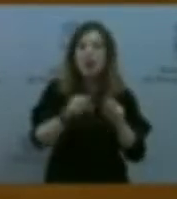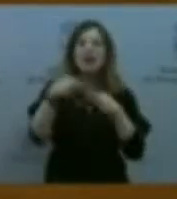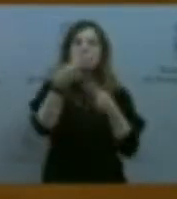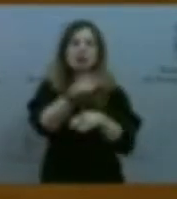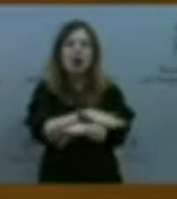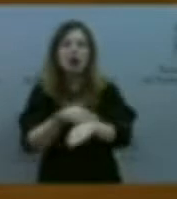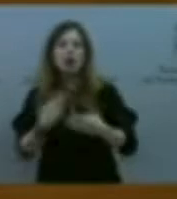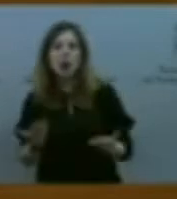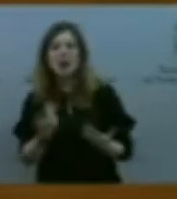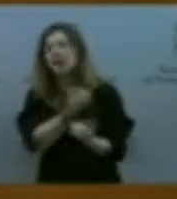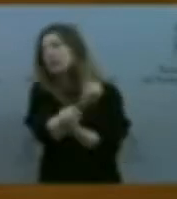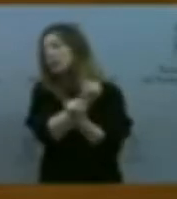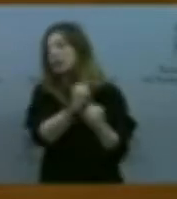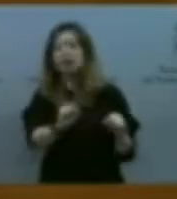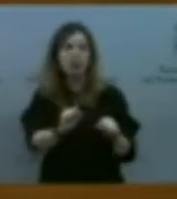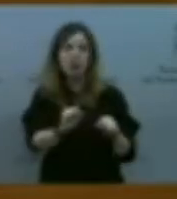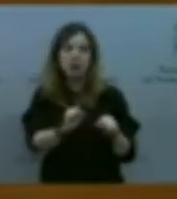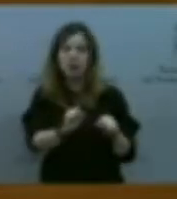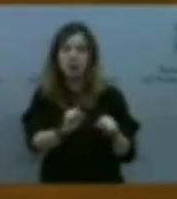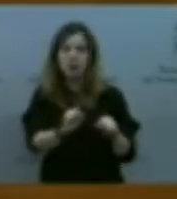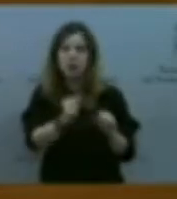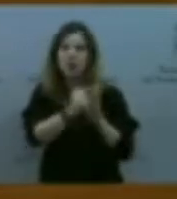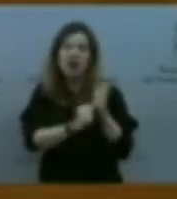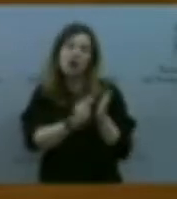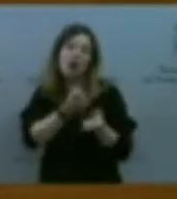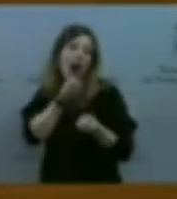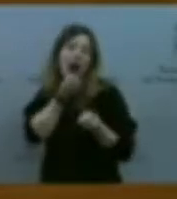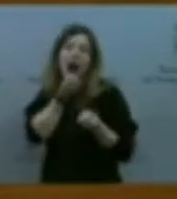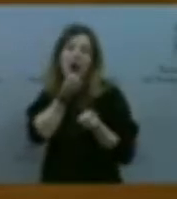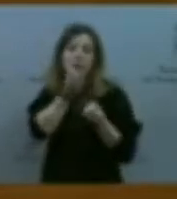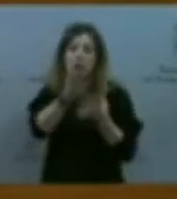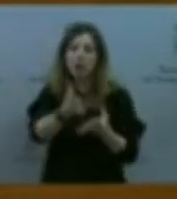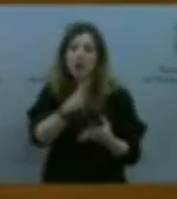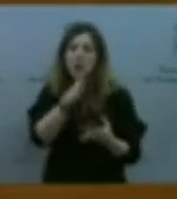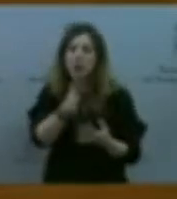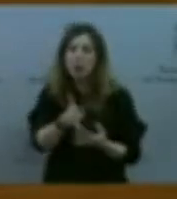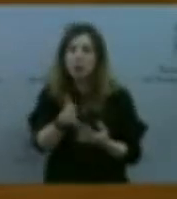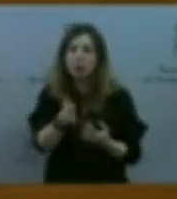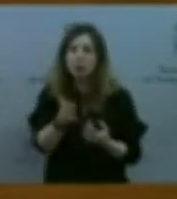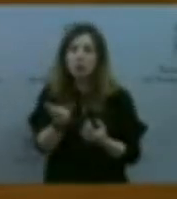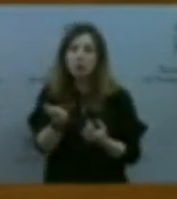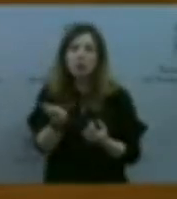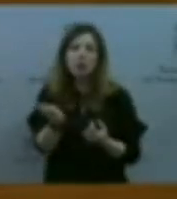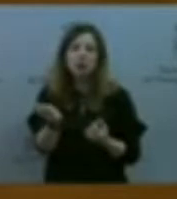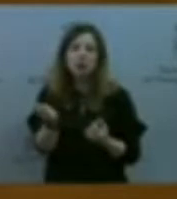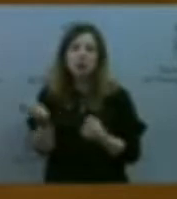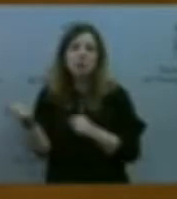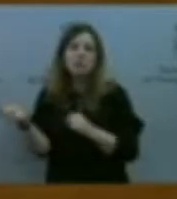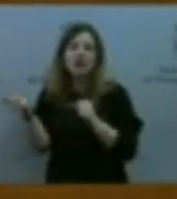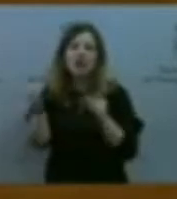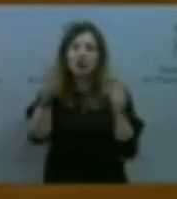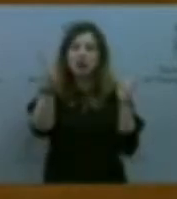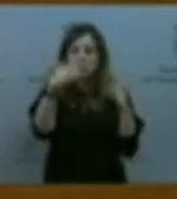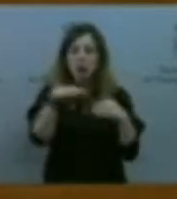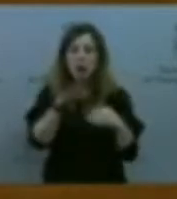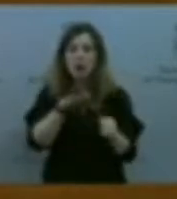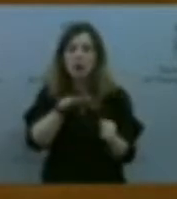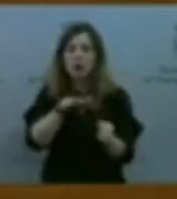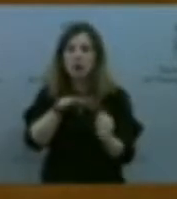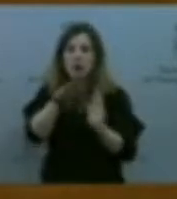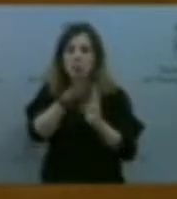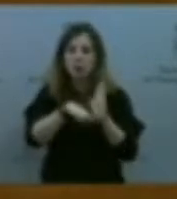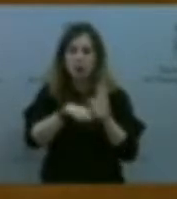ese dato porque no hay migraciones en el ámbito de los programas informáticos. Hombre,